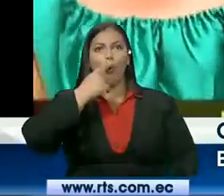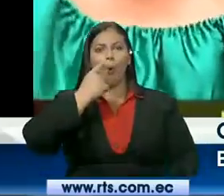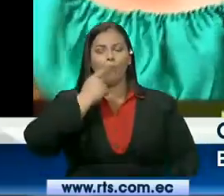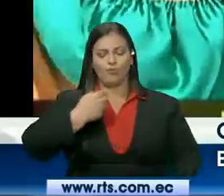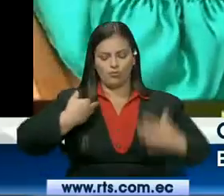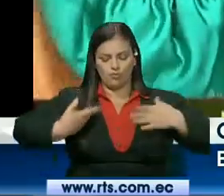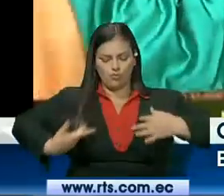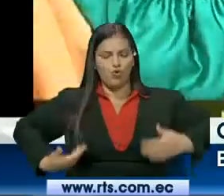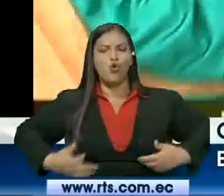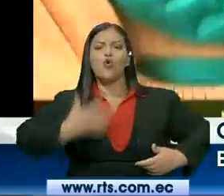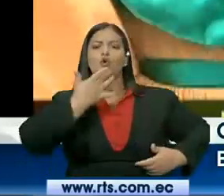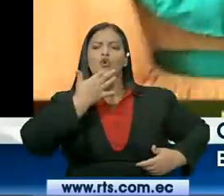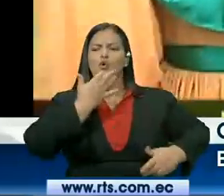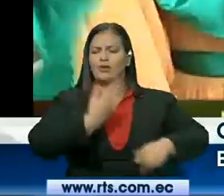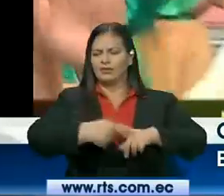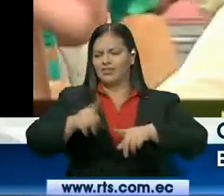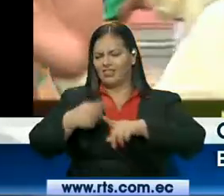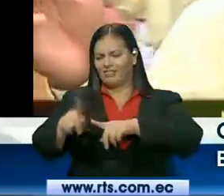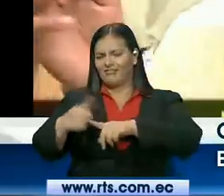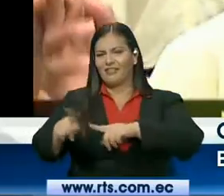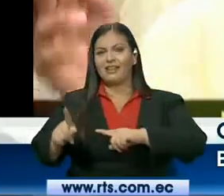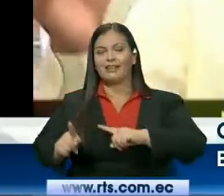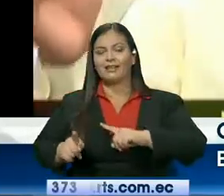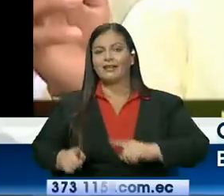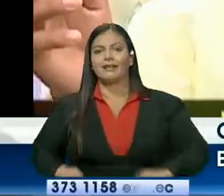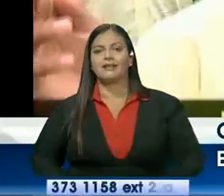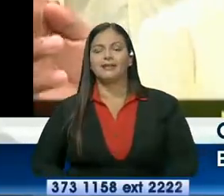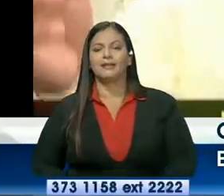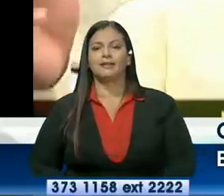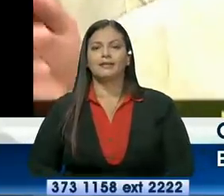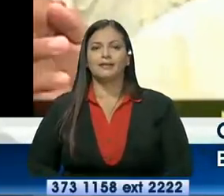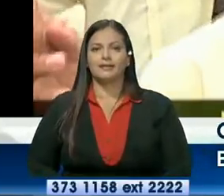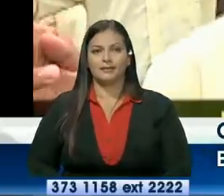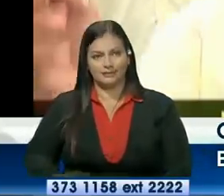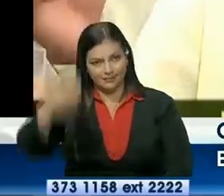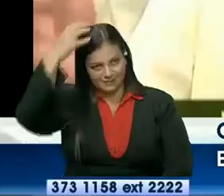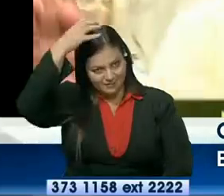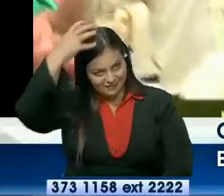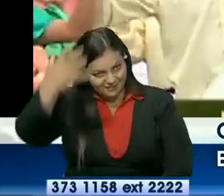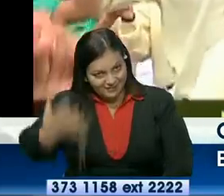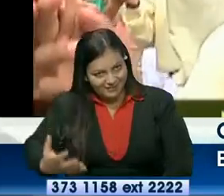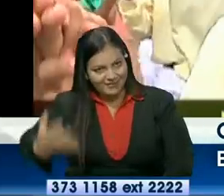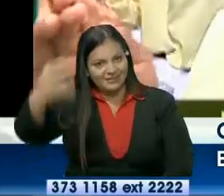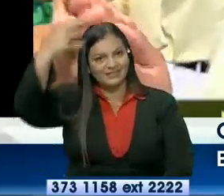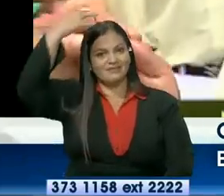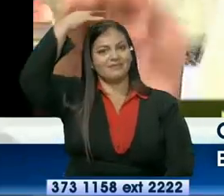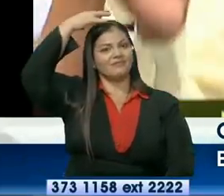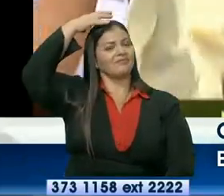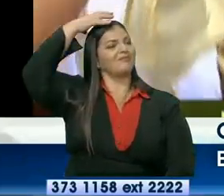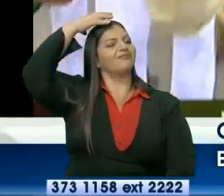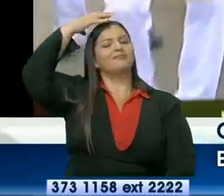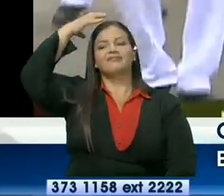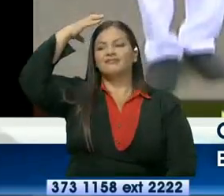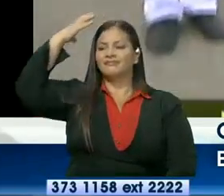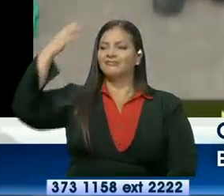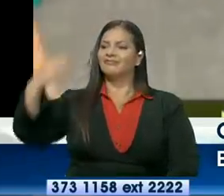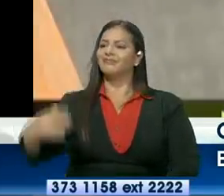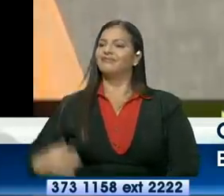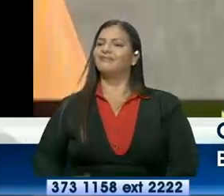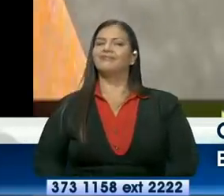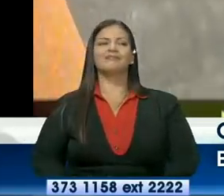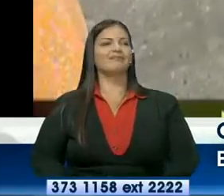pantalones de multicolores. También no puede faltar nuestro sombrero, el cual nos da elegancia y también nos